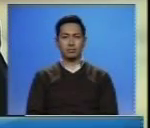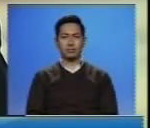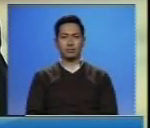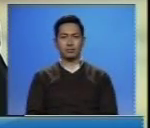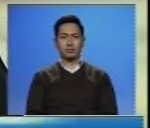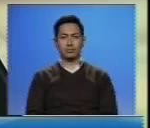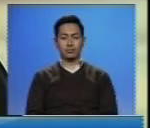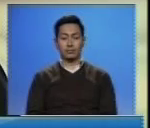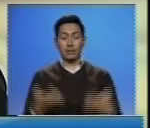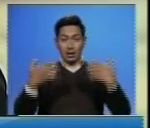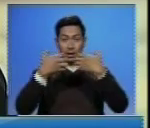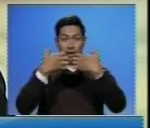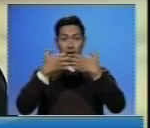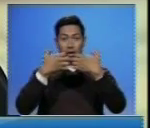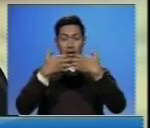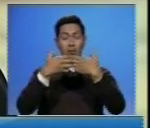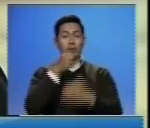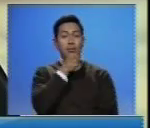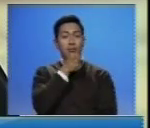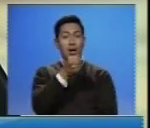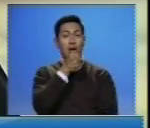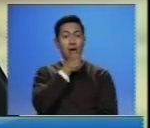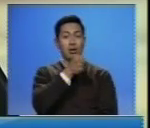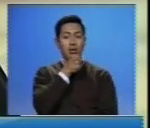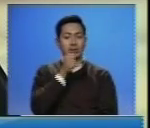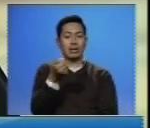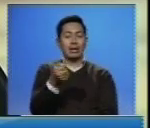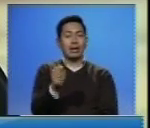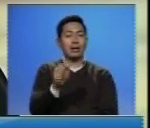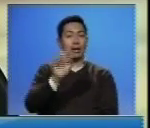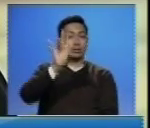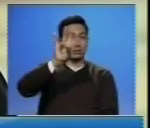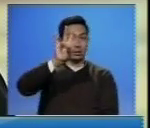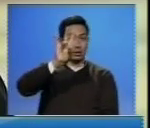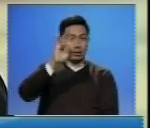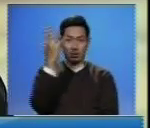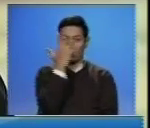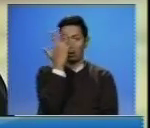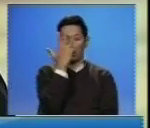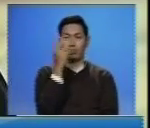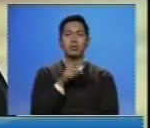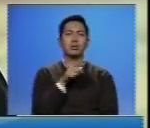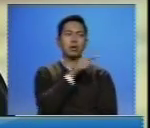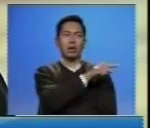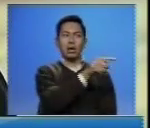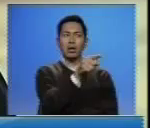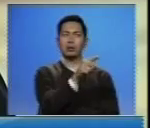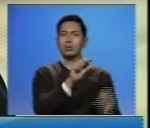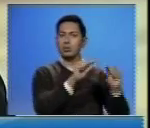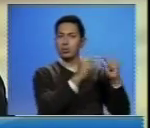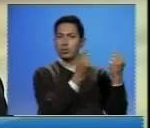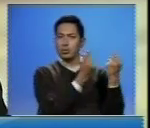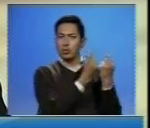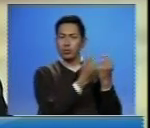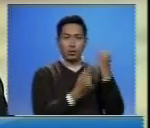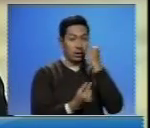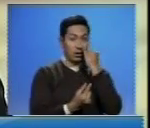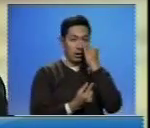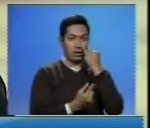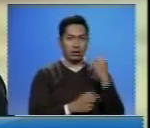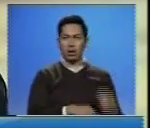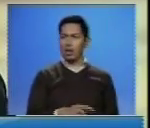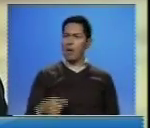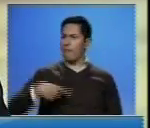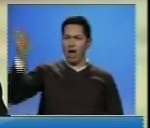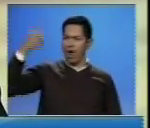Y un equipo de periodistas del canal público Ecuador TV fue víctima de amenazas y malos tratos para obligarlo a abandonar la cobertura de la